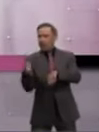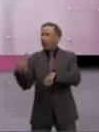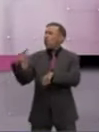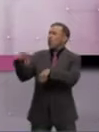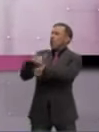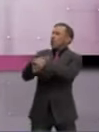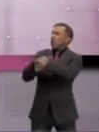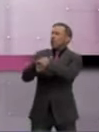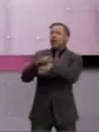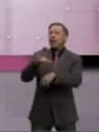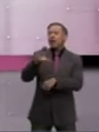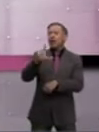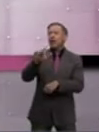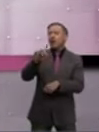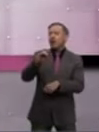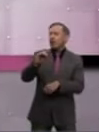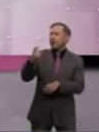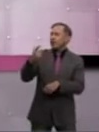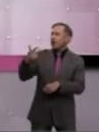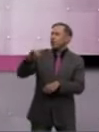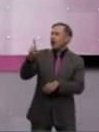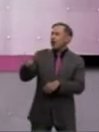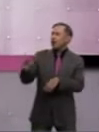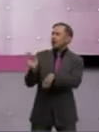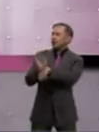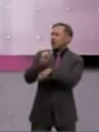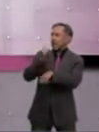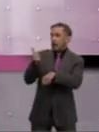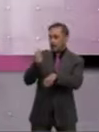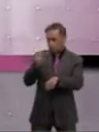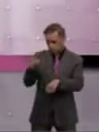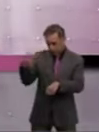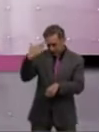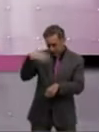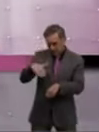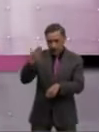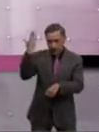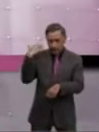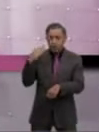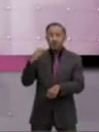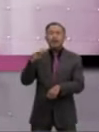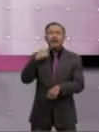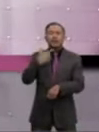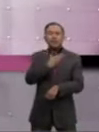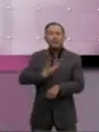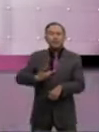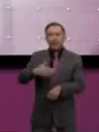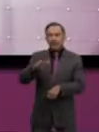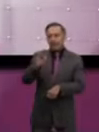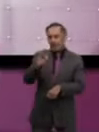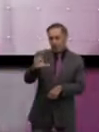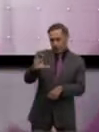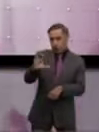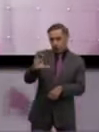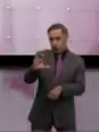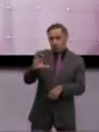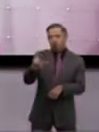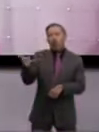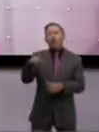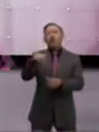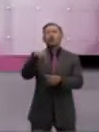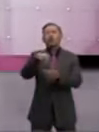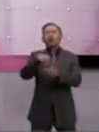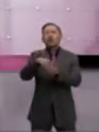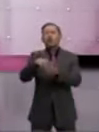González. ¿Sabía usted, señora Natalia, que en el sexenio de Felipe Calderón, tras la simulación de donaciones a